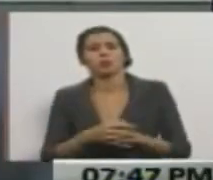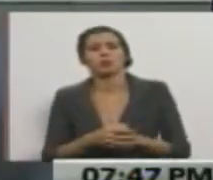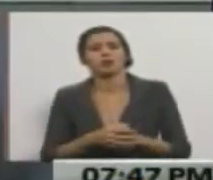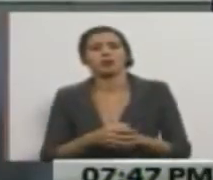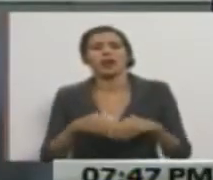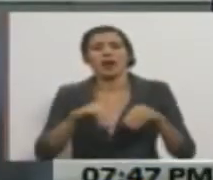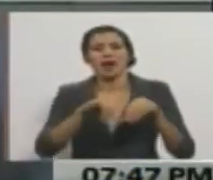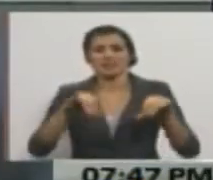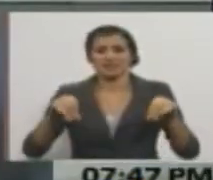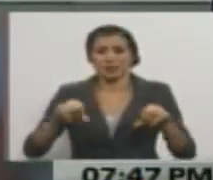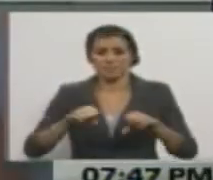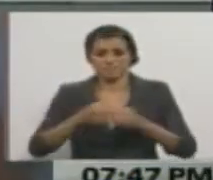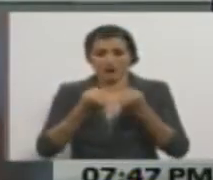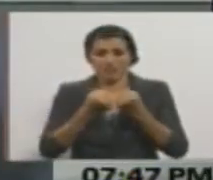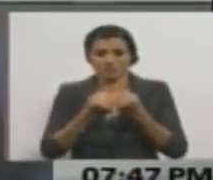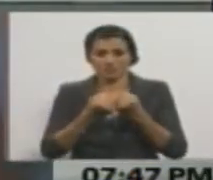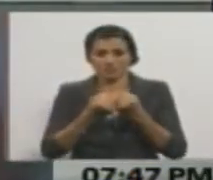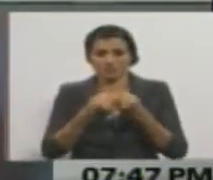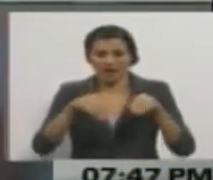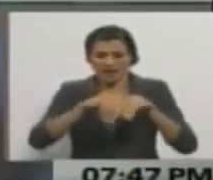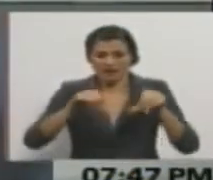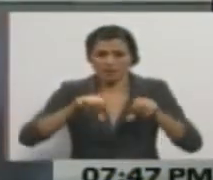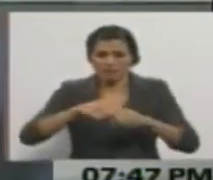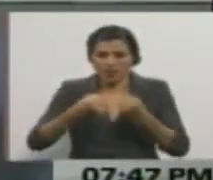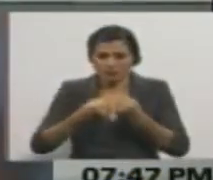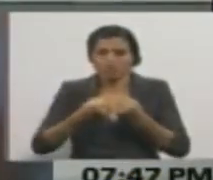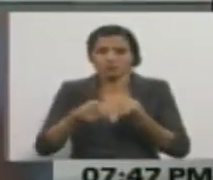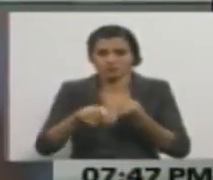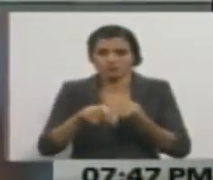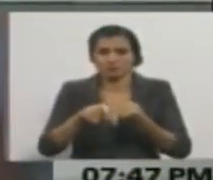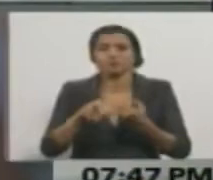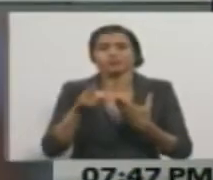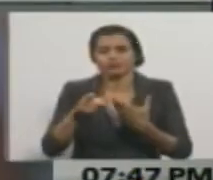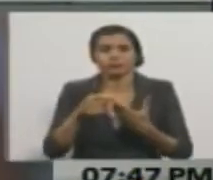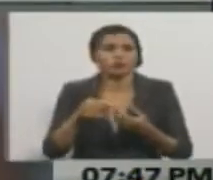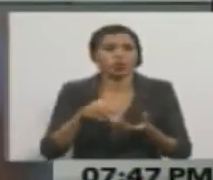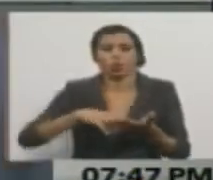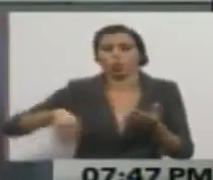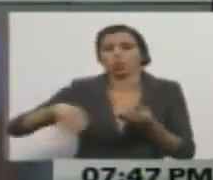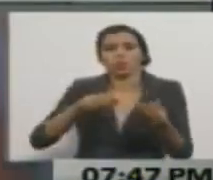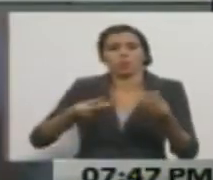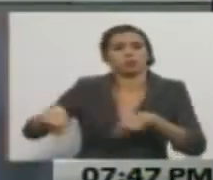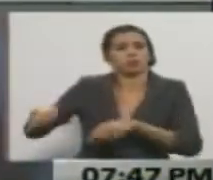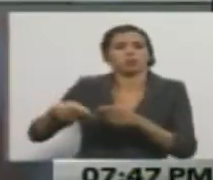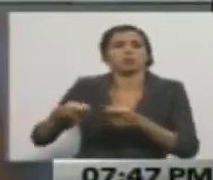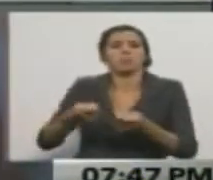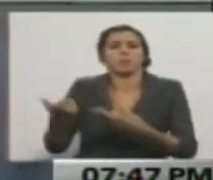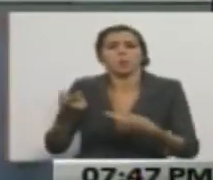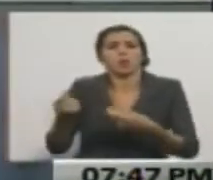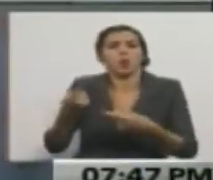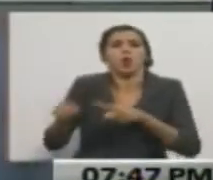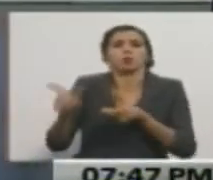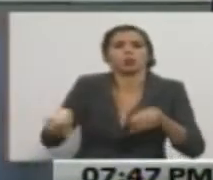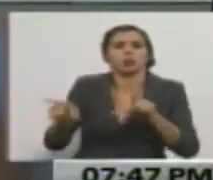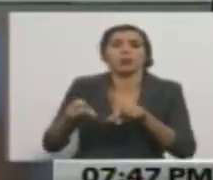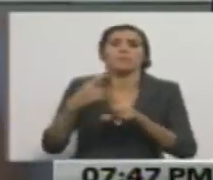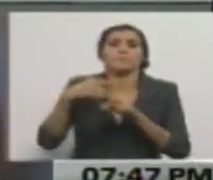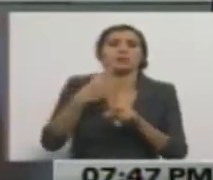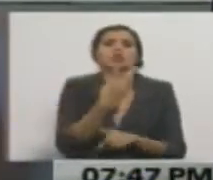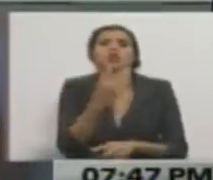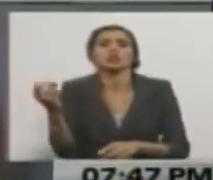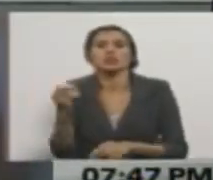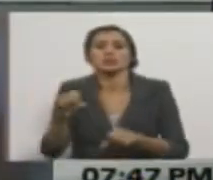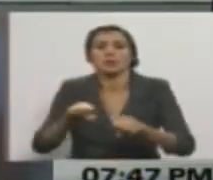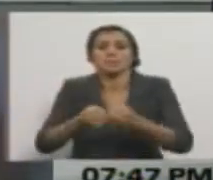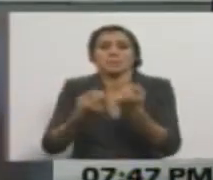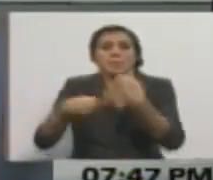panadera de todo el estado, aparte del estado Miranda, de la Gran Caracas, y se dejaba más de 200 panaderías en el centro, mero